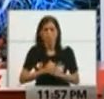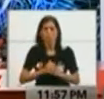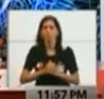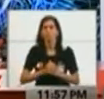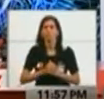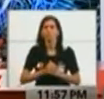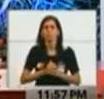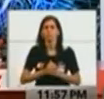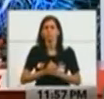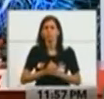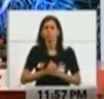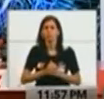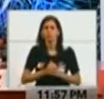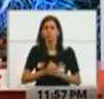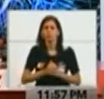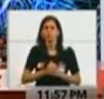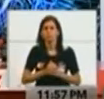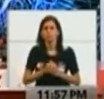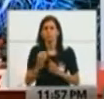sí vale oro. Mira esto.